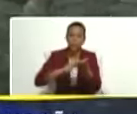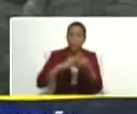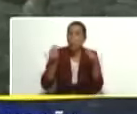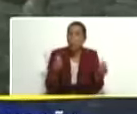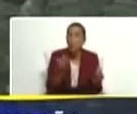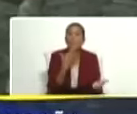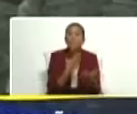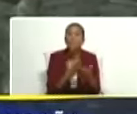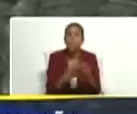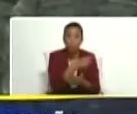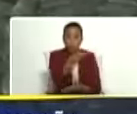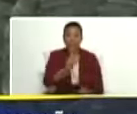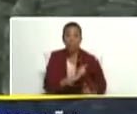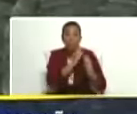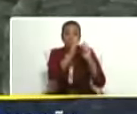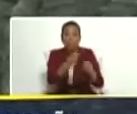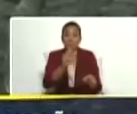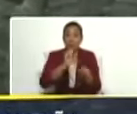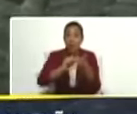Son reflexiones que traigo